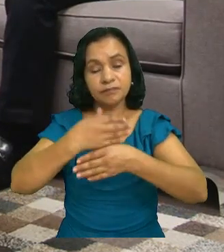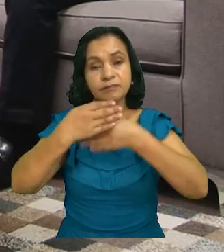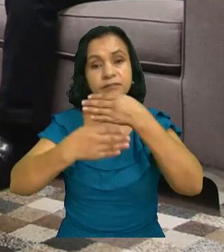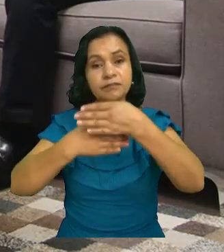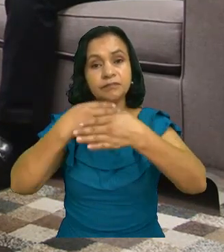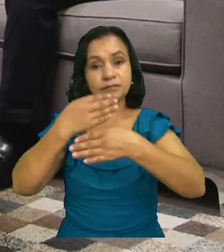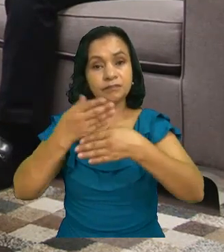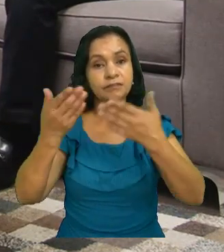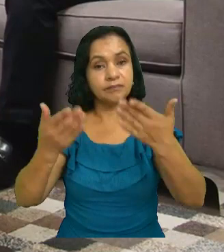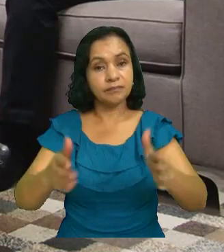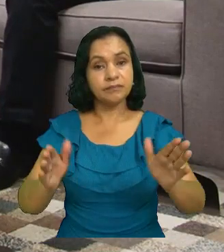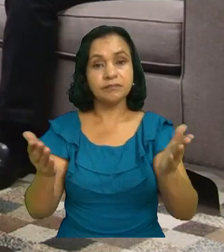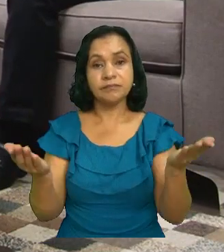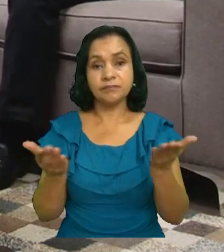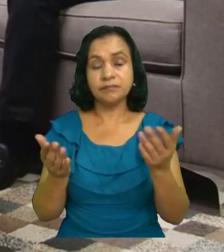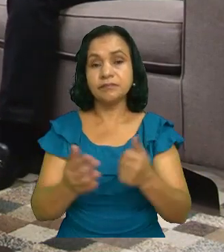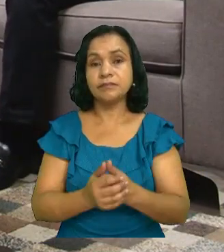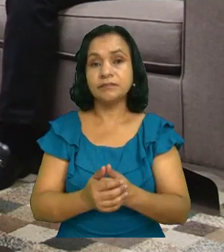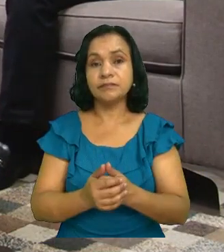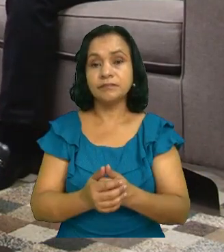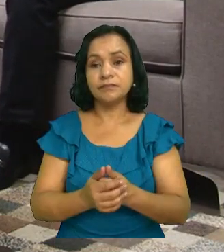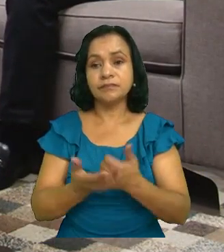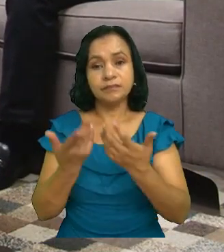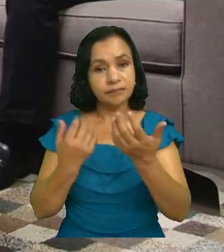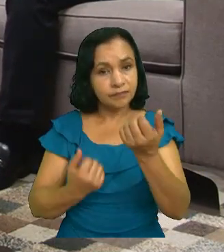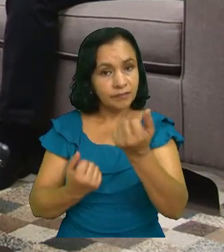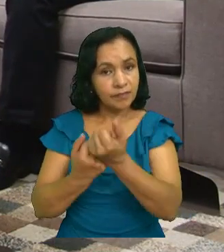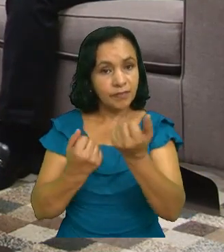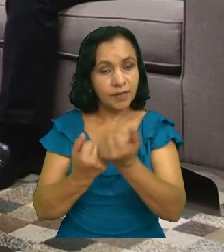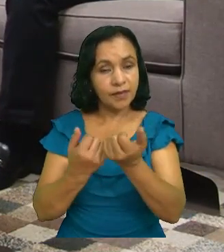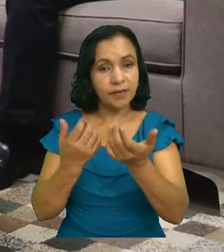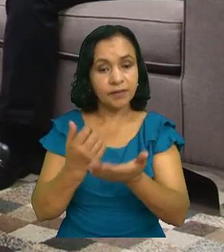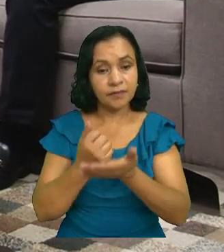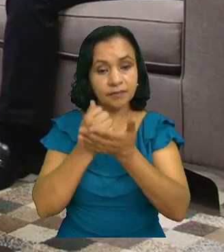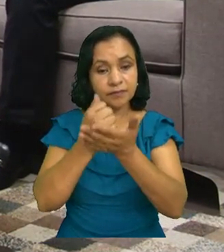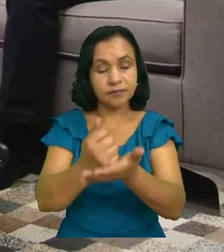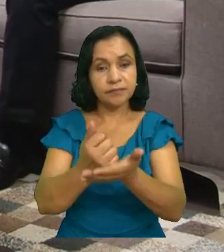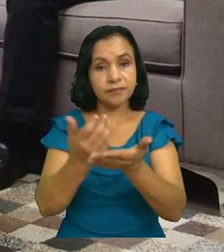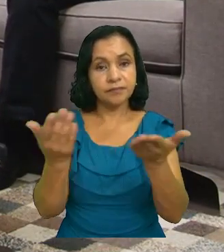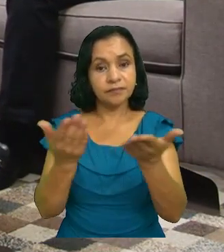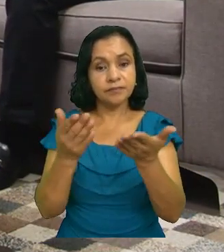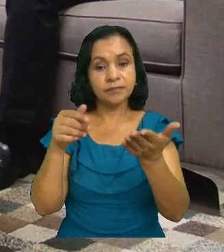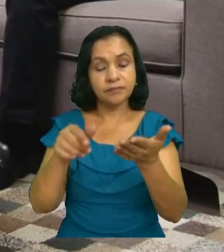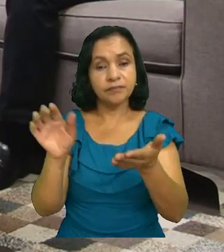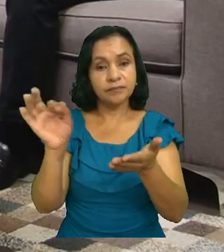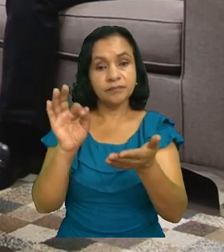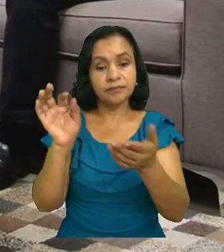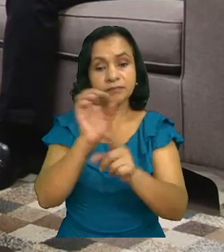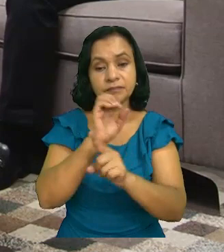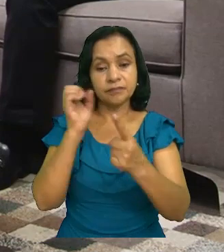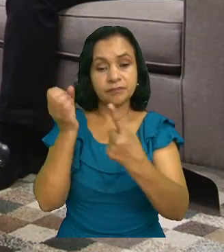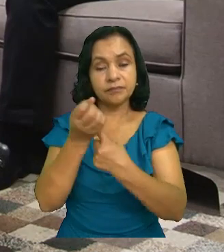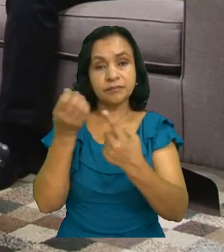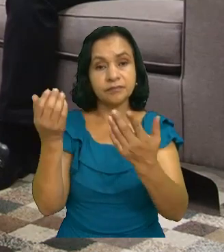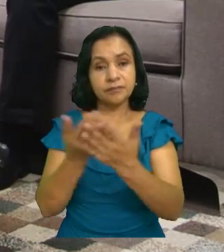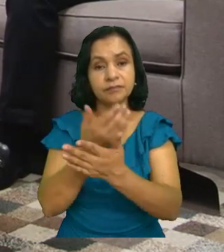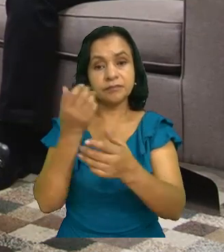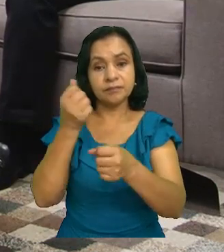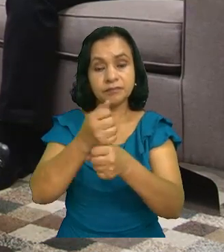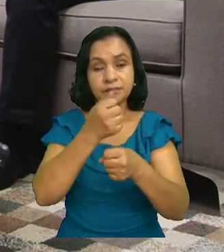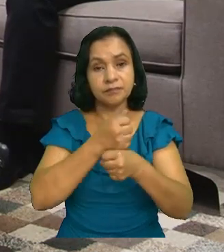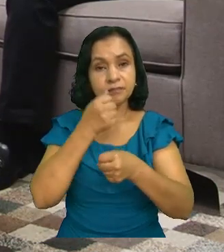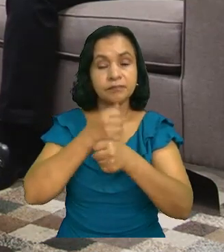Okay. Es decir, hay un sostenimiento de estas formas organizadas de trabajo y